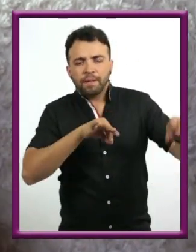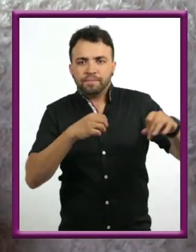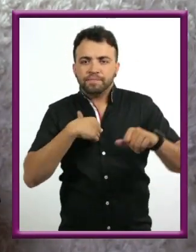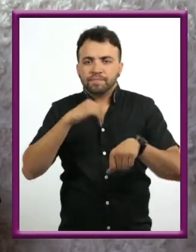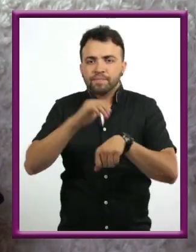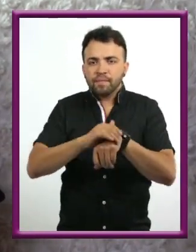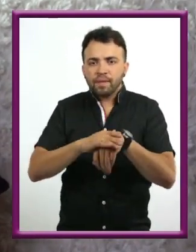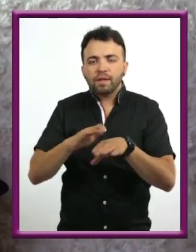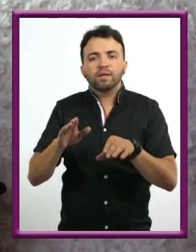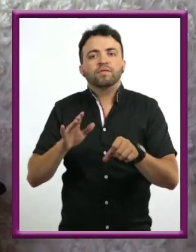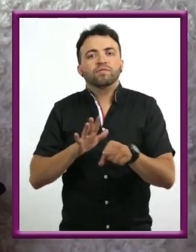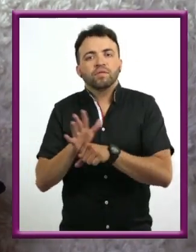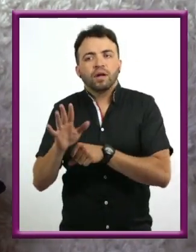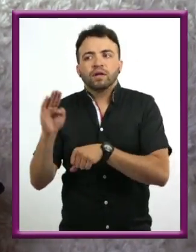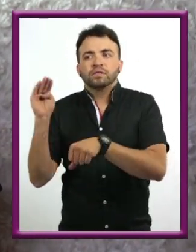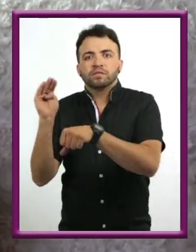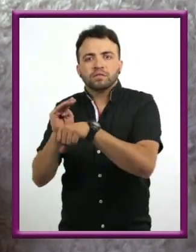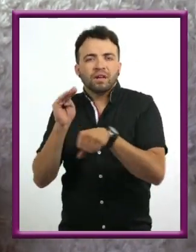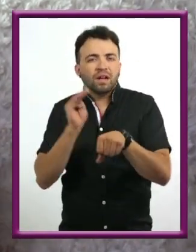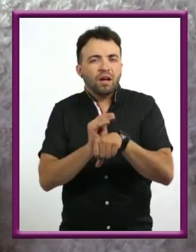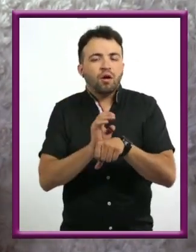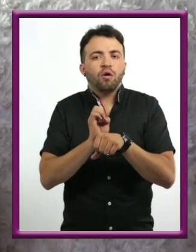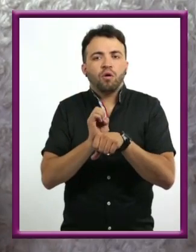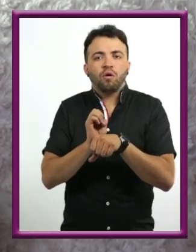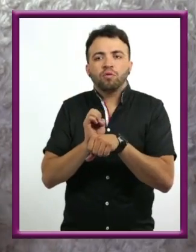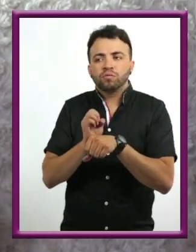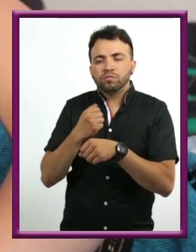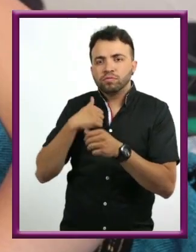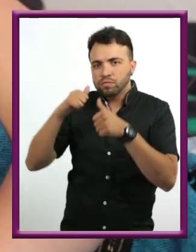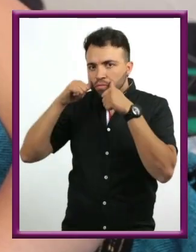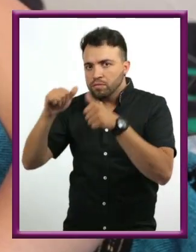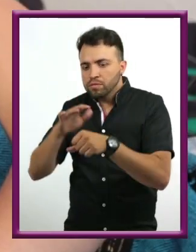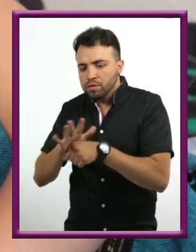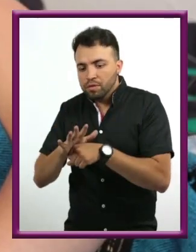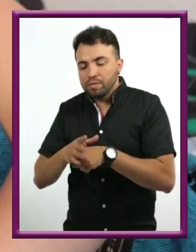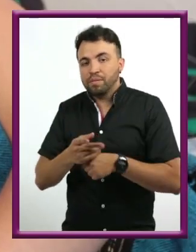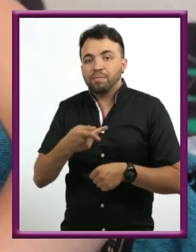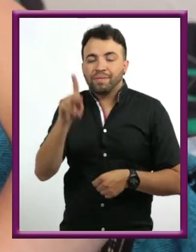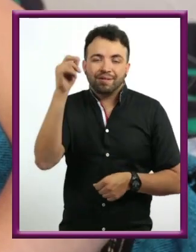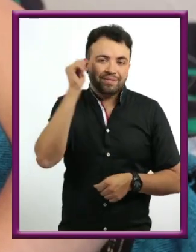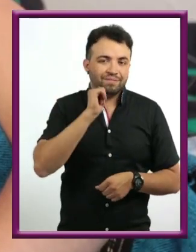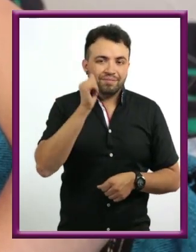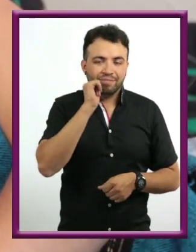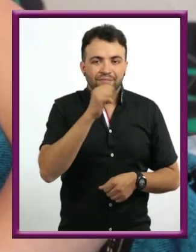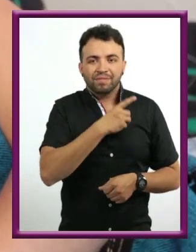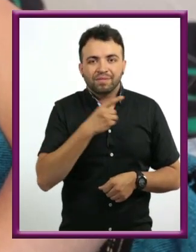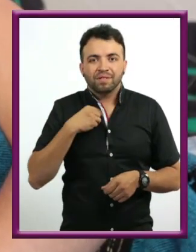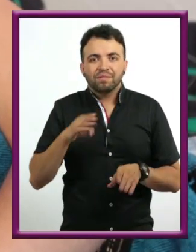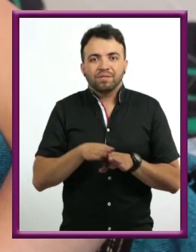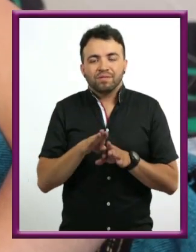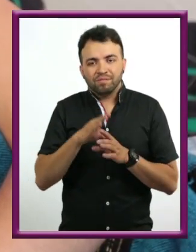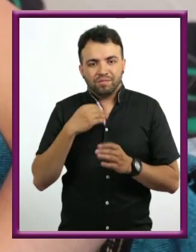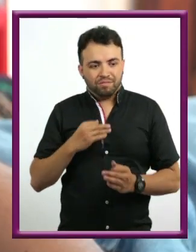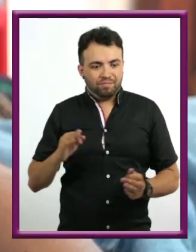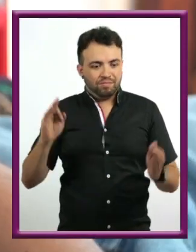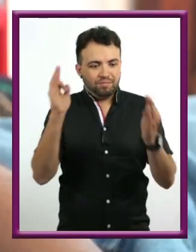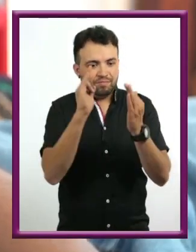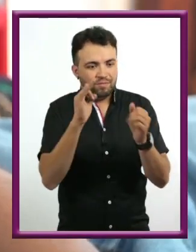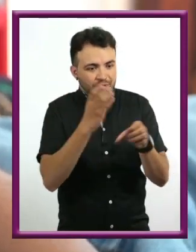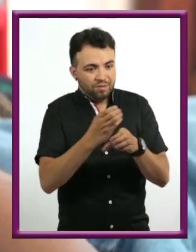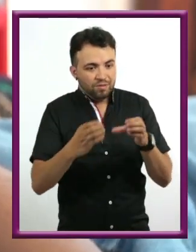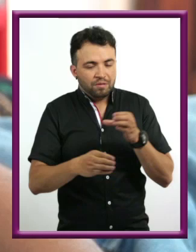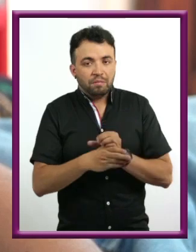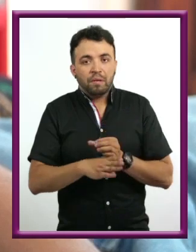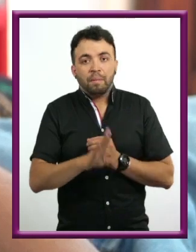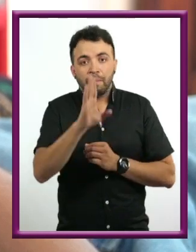juntarnos, o a quién deberíamos hacerle caso y a quién no. Pero todo el tiempo tenemos que enfrentarnos a situaciones en las que tenemos que decidir cómo